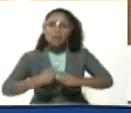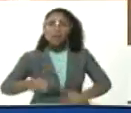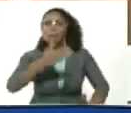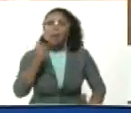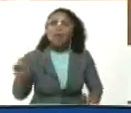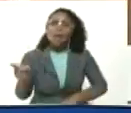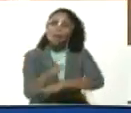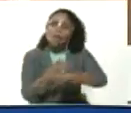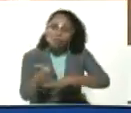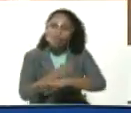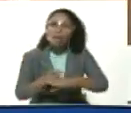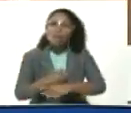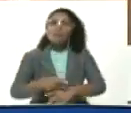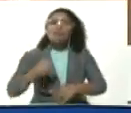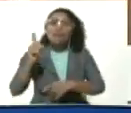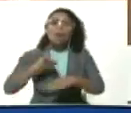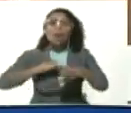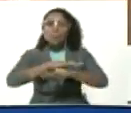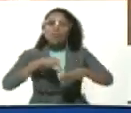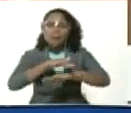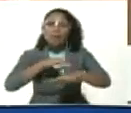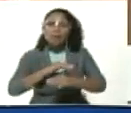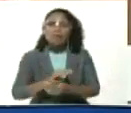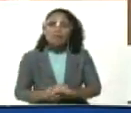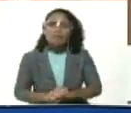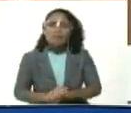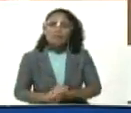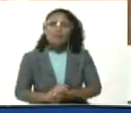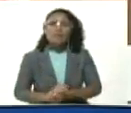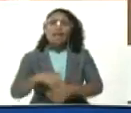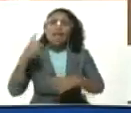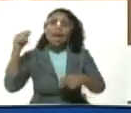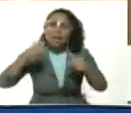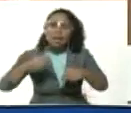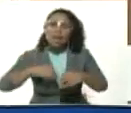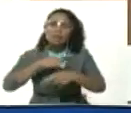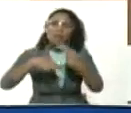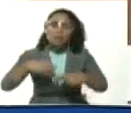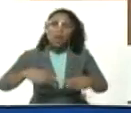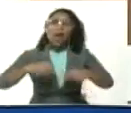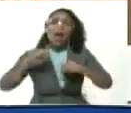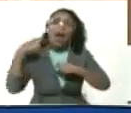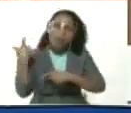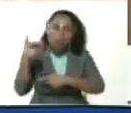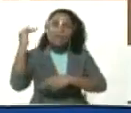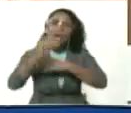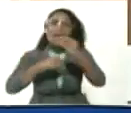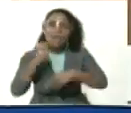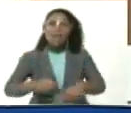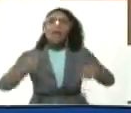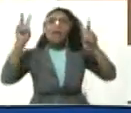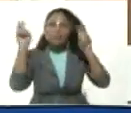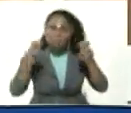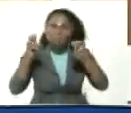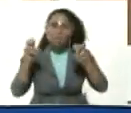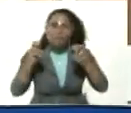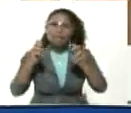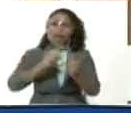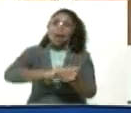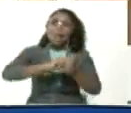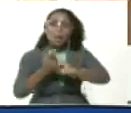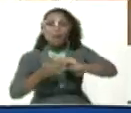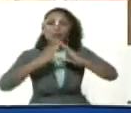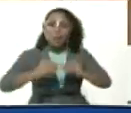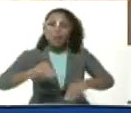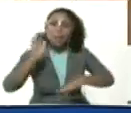el gobierno, desde los ministerios, desde la revolución. Hay que hacer las cosas nuevas, cambiar todo